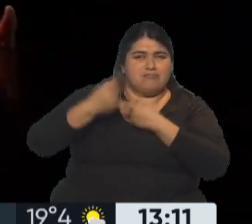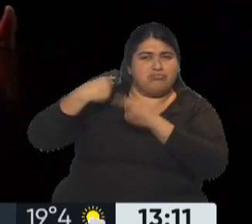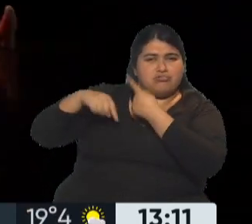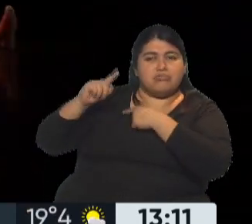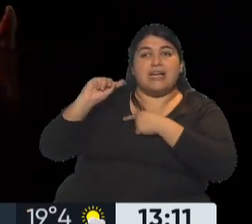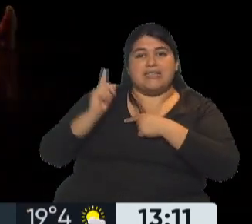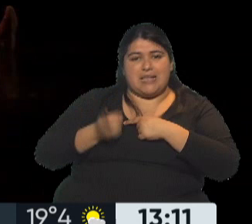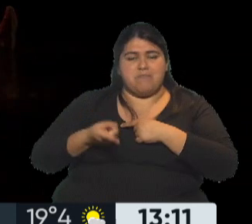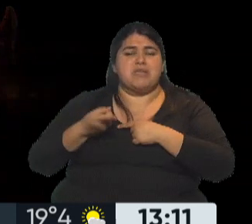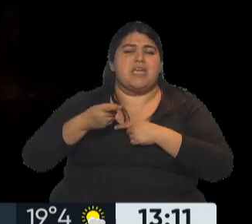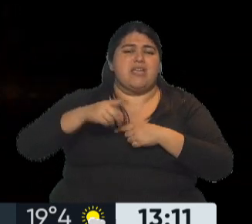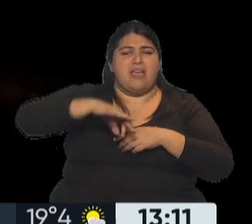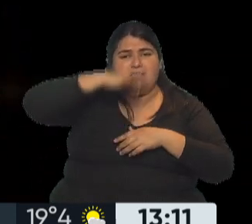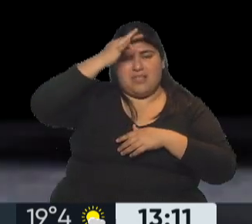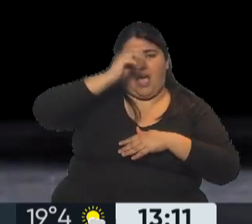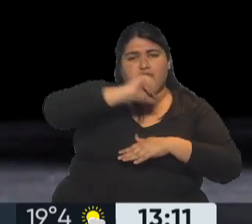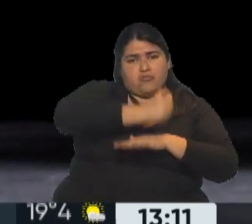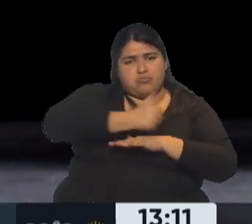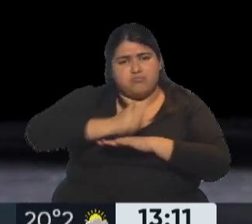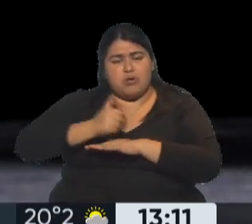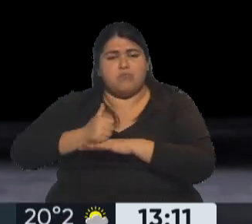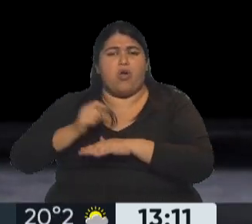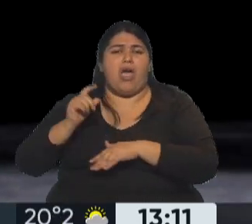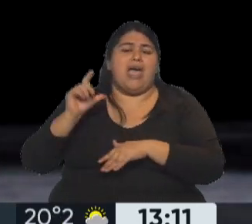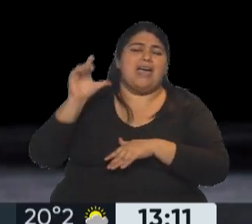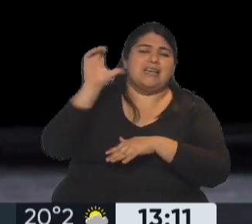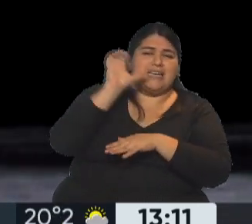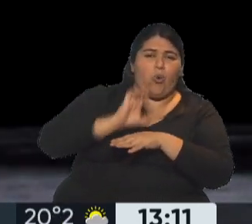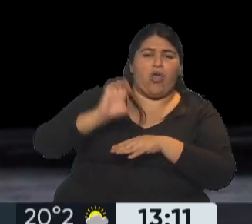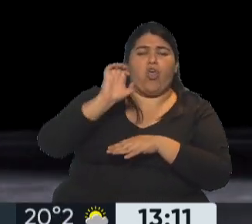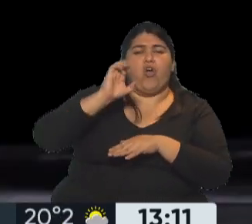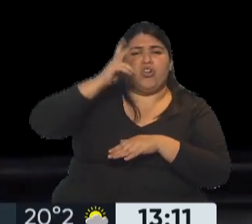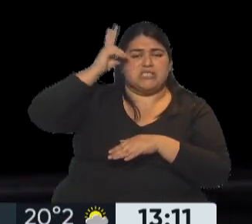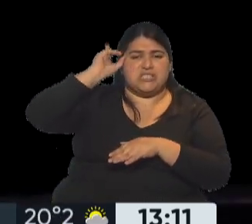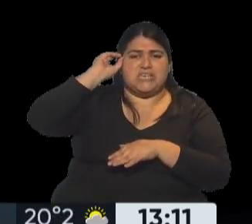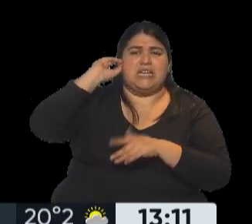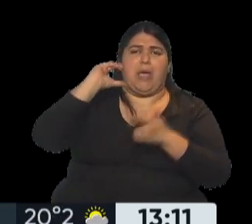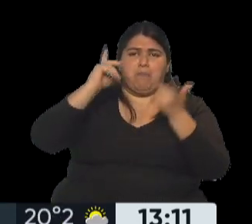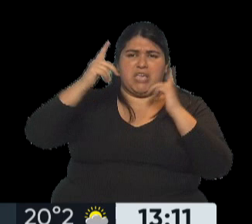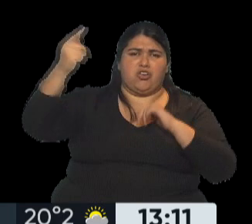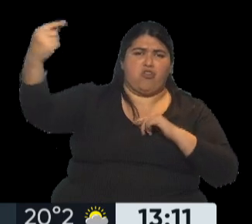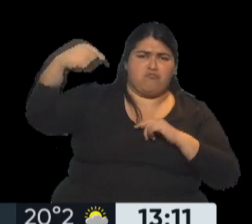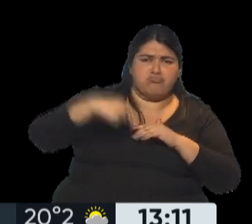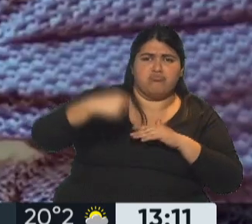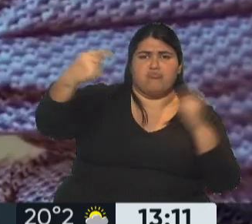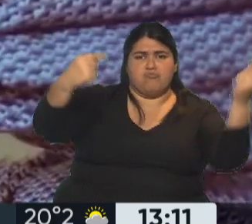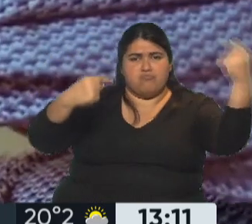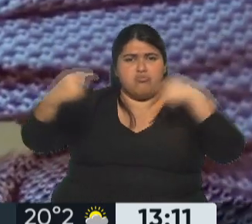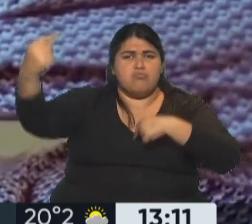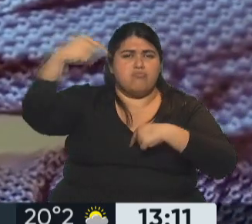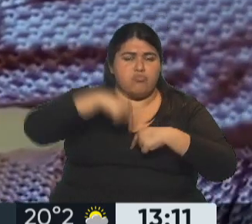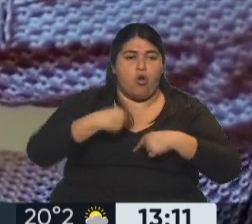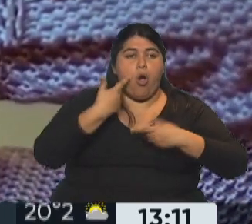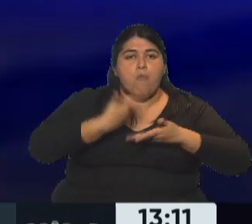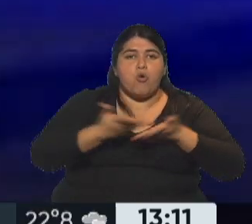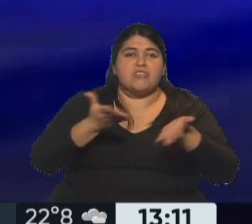presencia de artistas que llegan desde Chile, Ecuador, México, para mostrar una vez más la lucha por